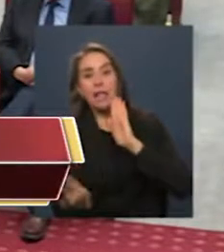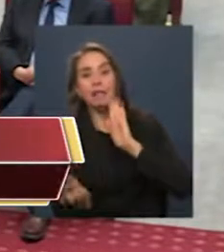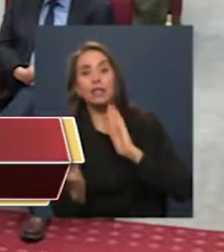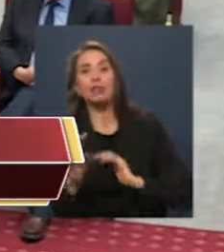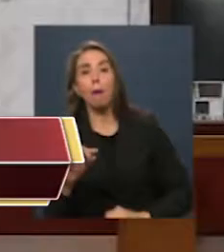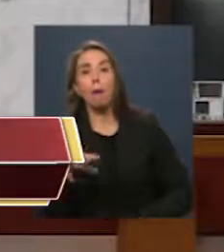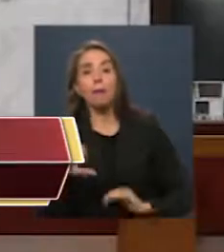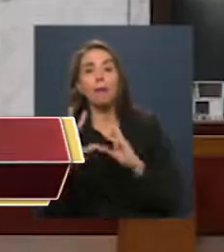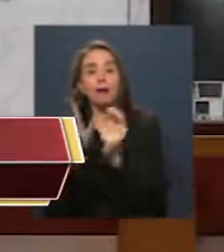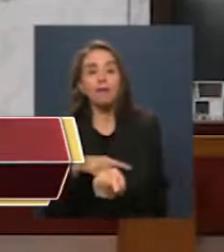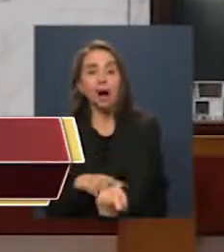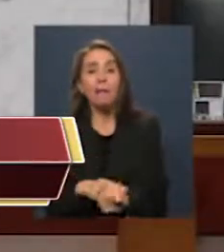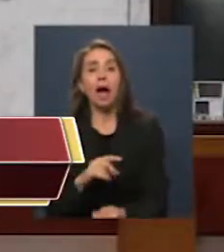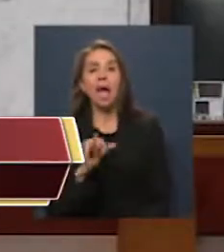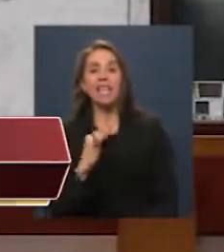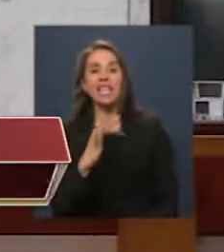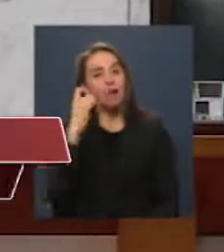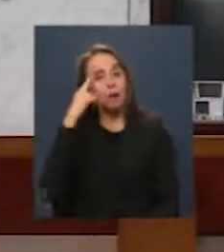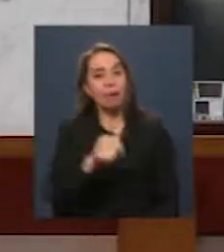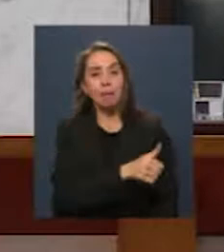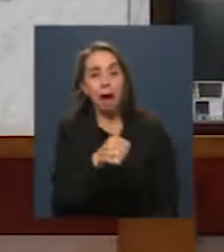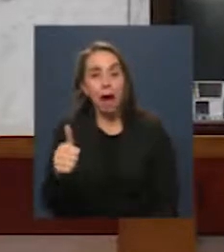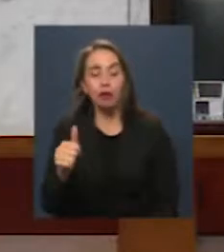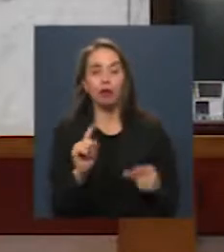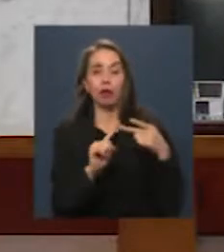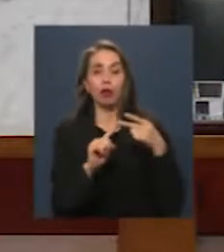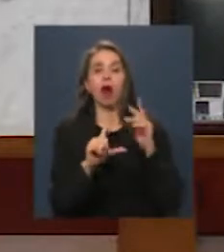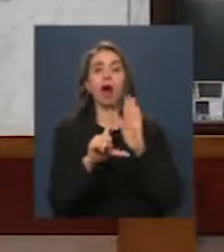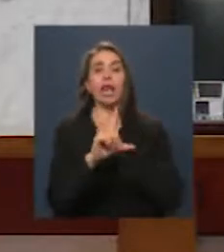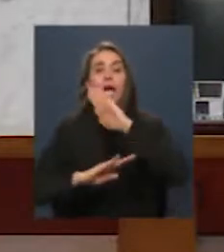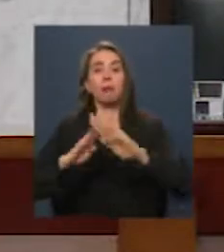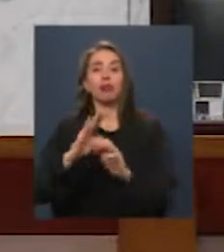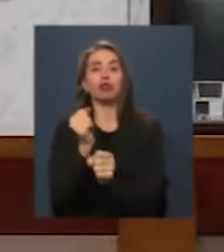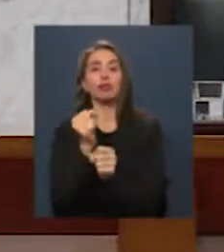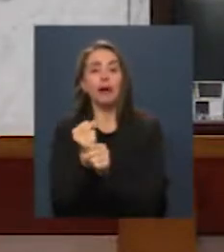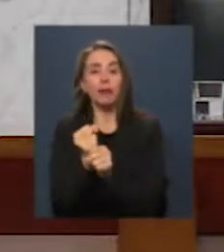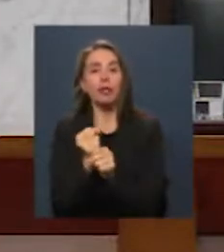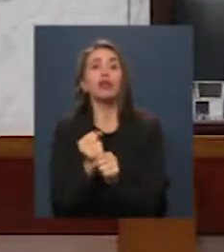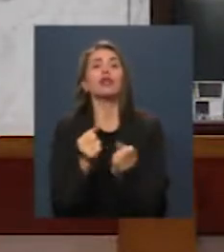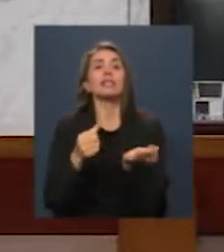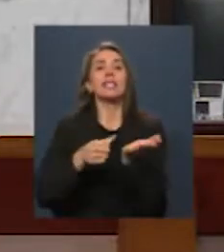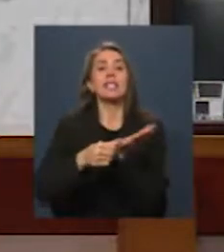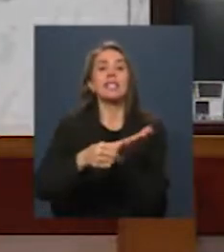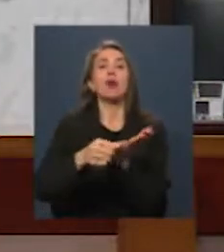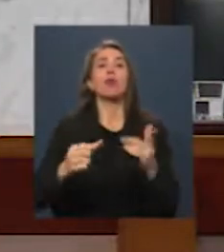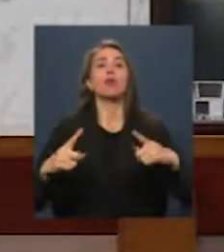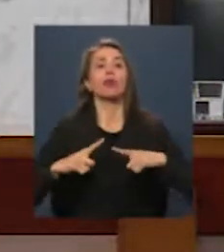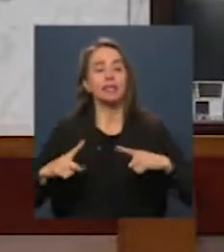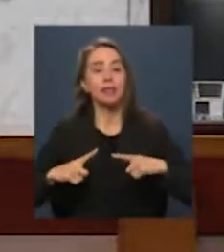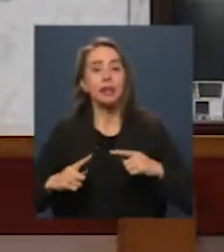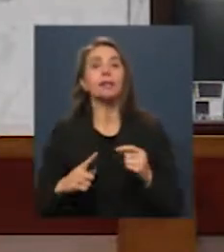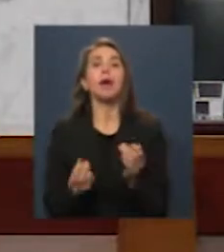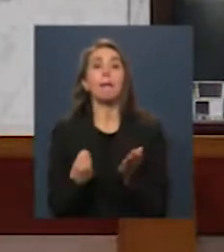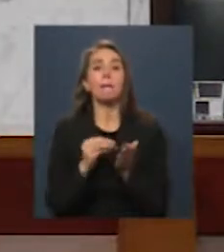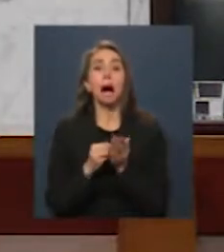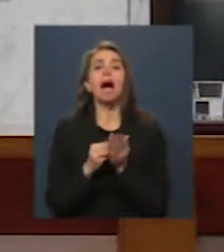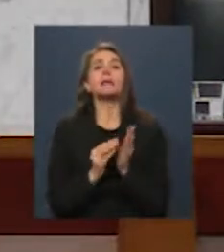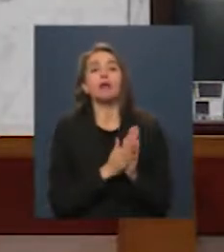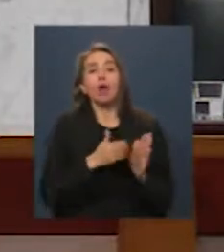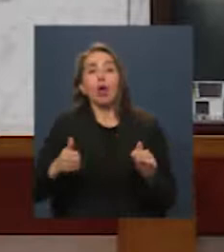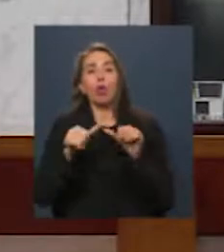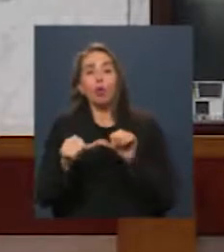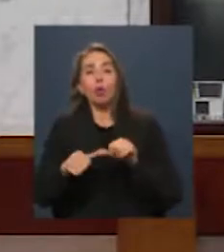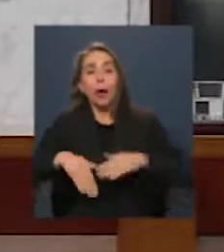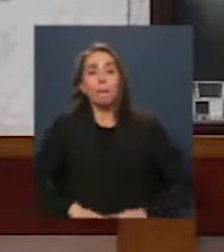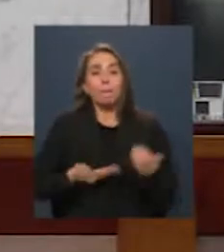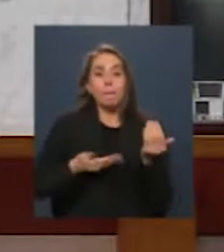ingreso familiar de emergencia universal, la extensión de ley de protección al empleo y seguro de cesantía, nueva extensión del postnatal de emergencia,